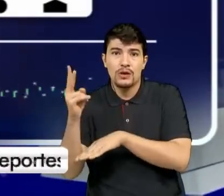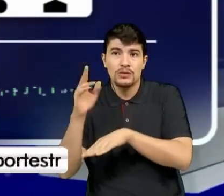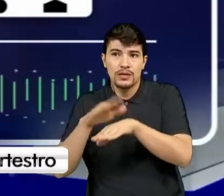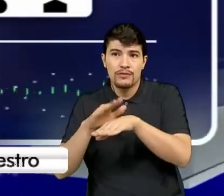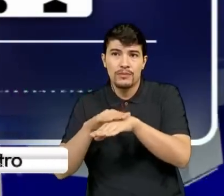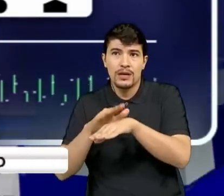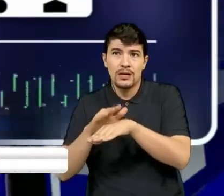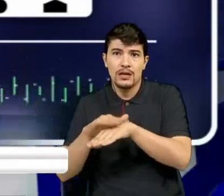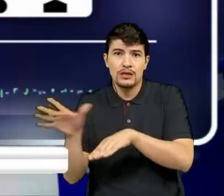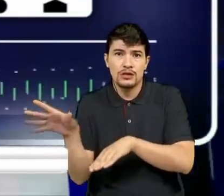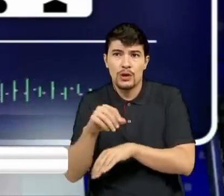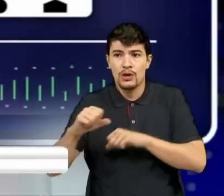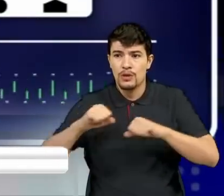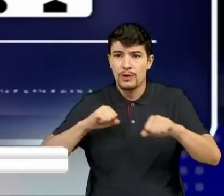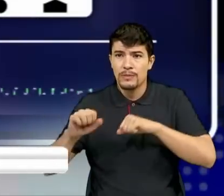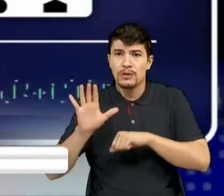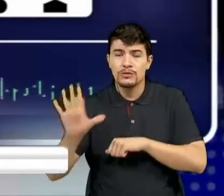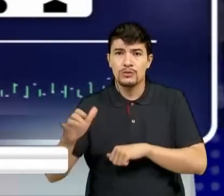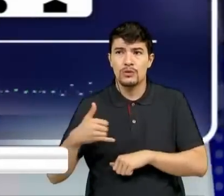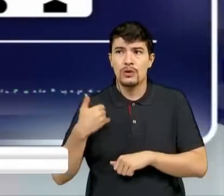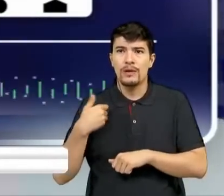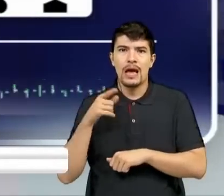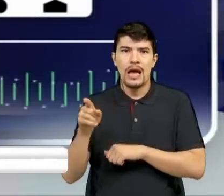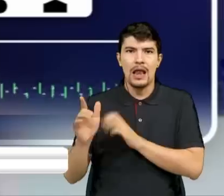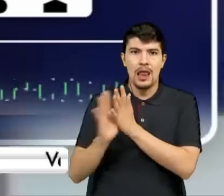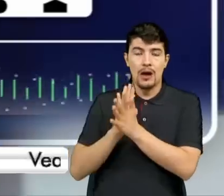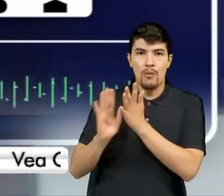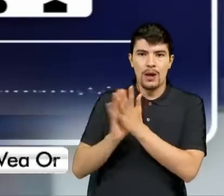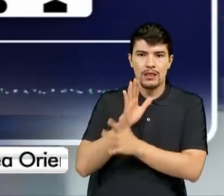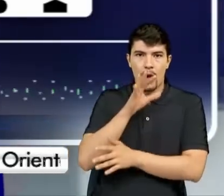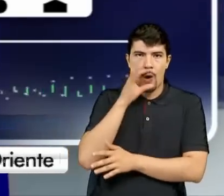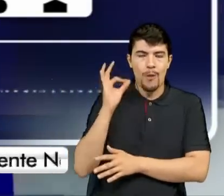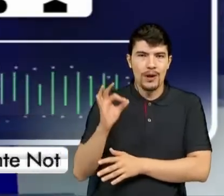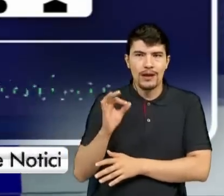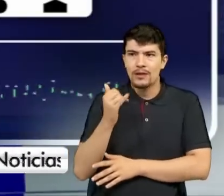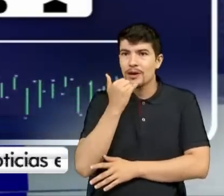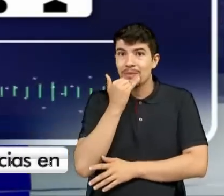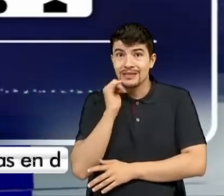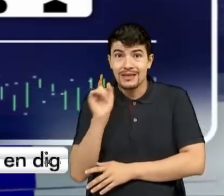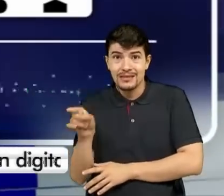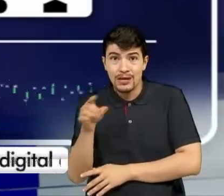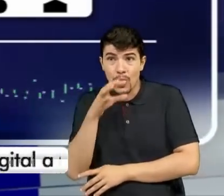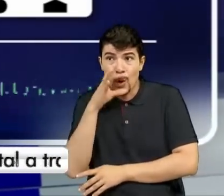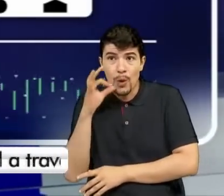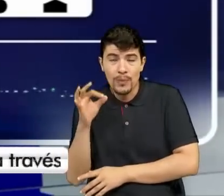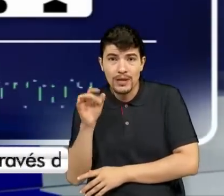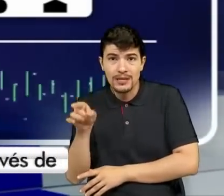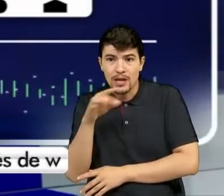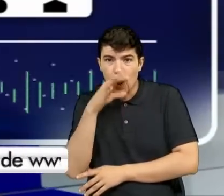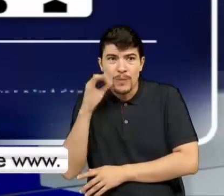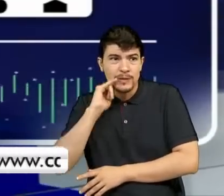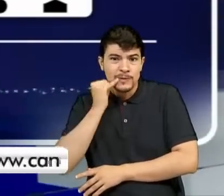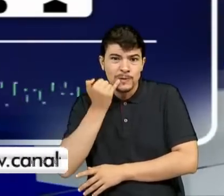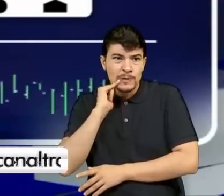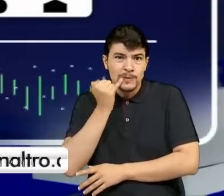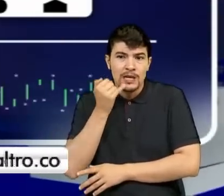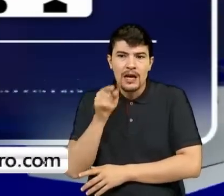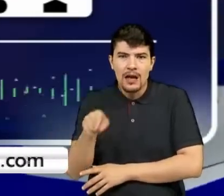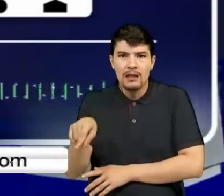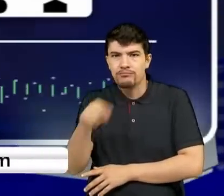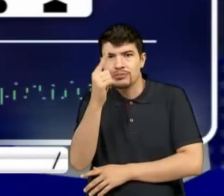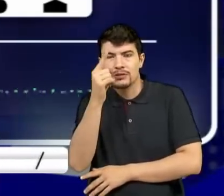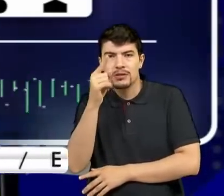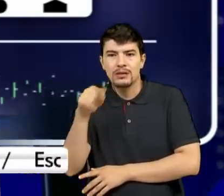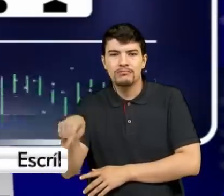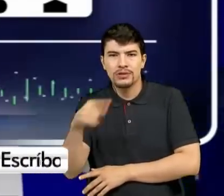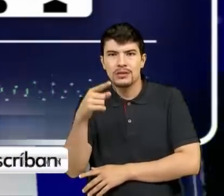tenía dos informantes que todos los movimientos de la muchacha se los contaban. Y resulta que el señor estaba encelado y la mandó